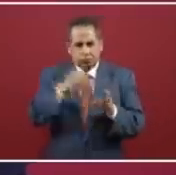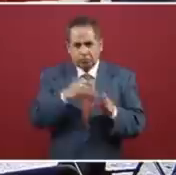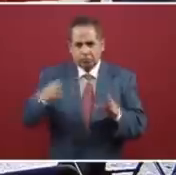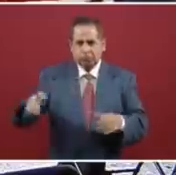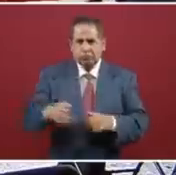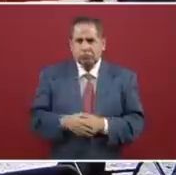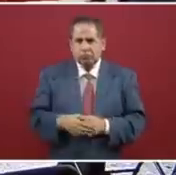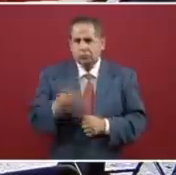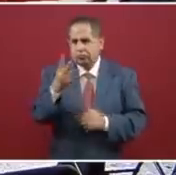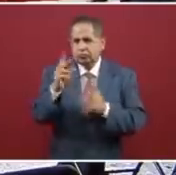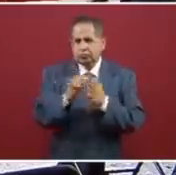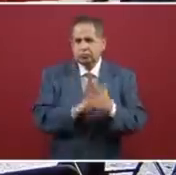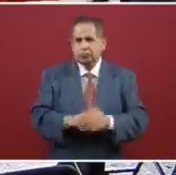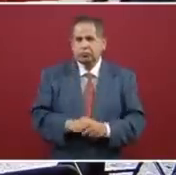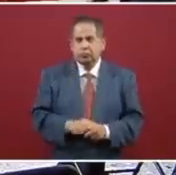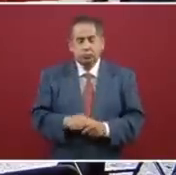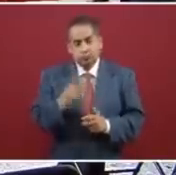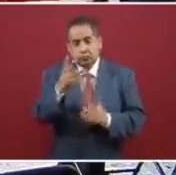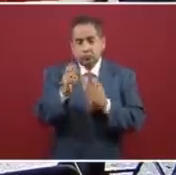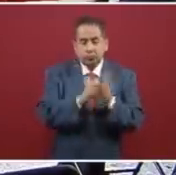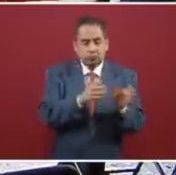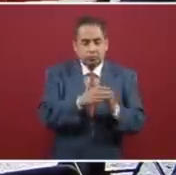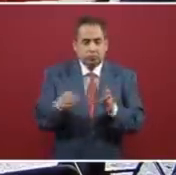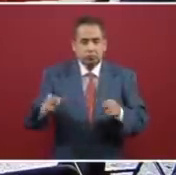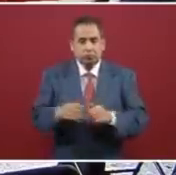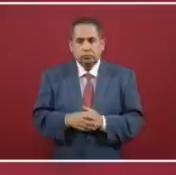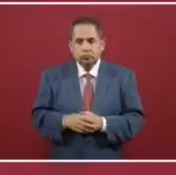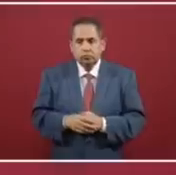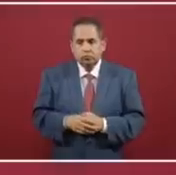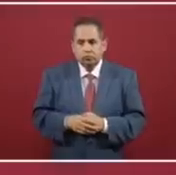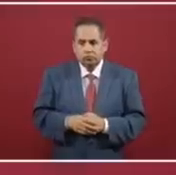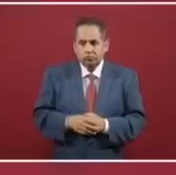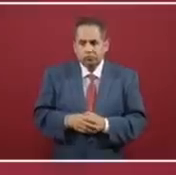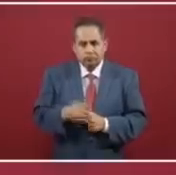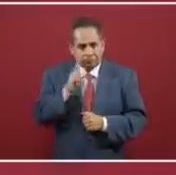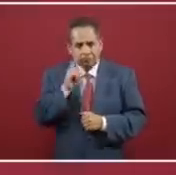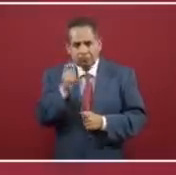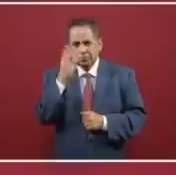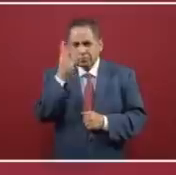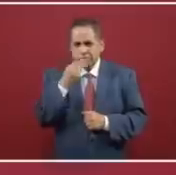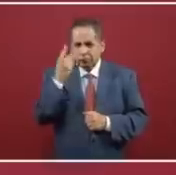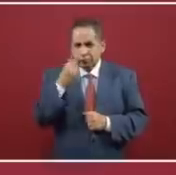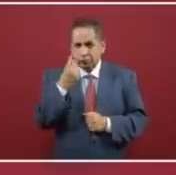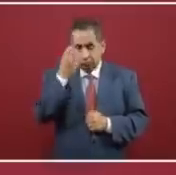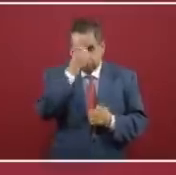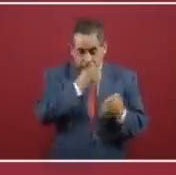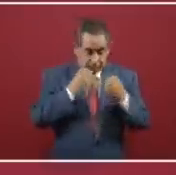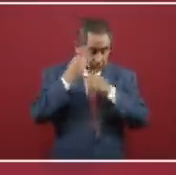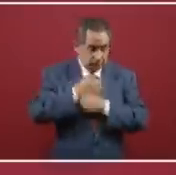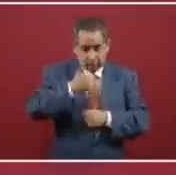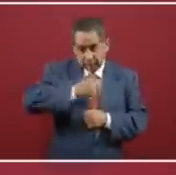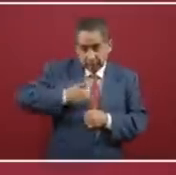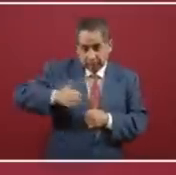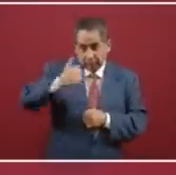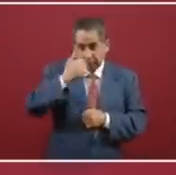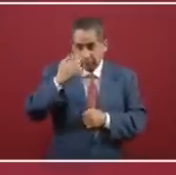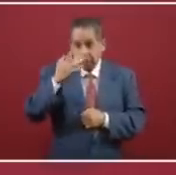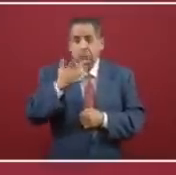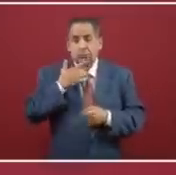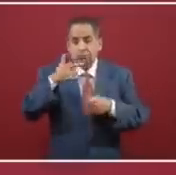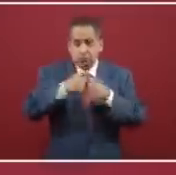de cuatro meses en cuatro meses si se lleva tres horas la verificación de una estación de